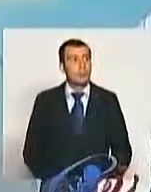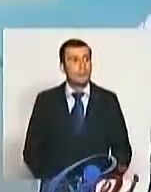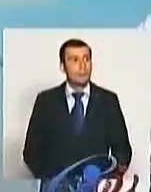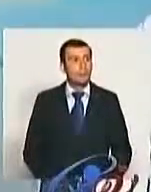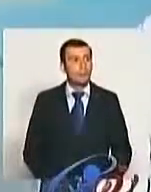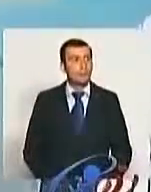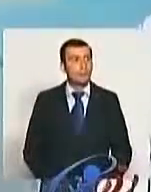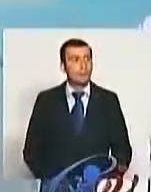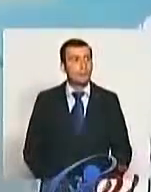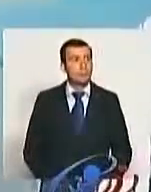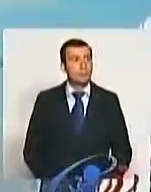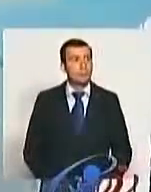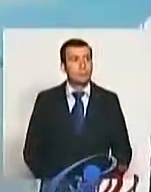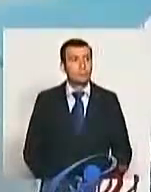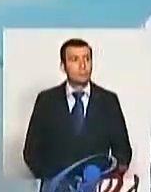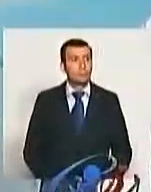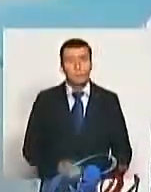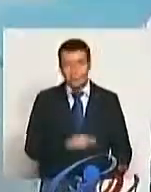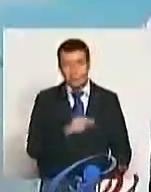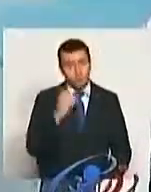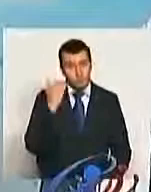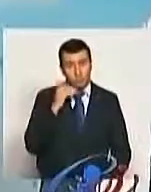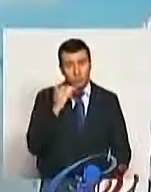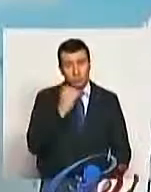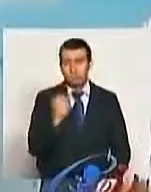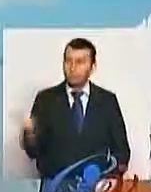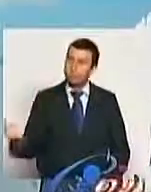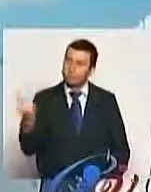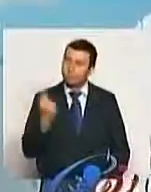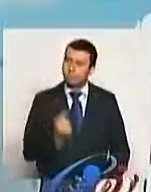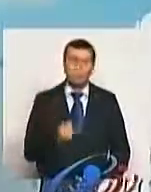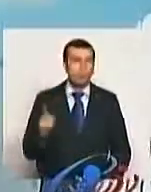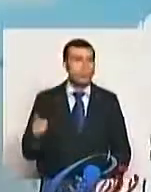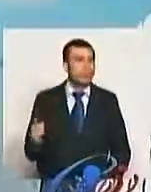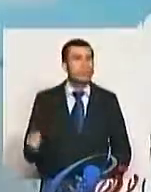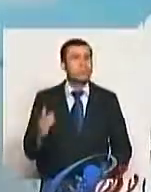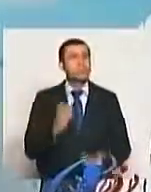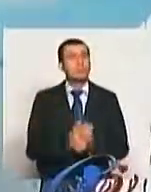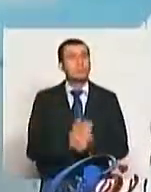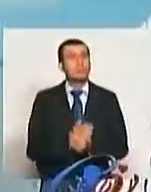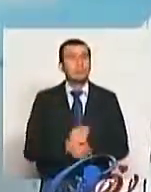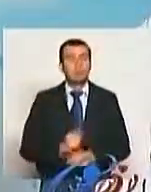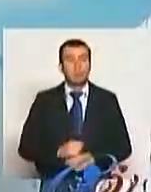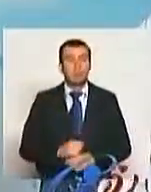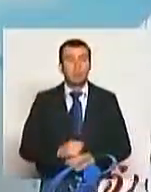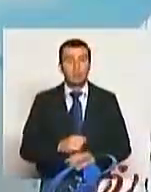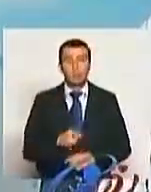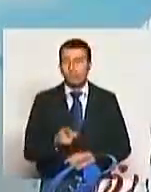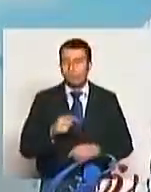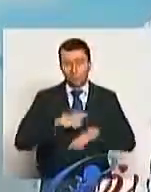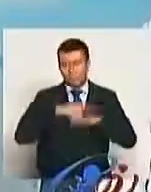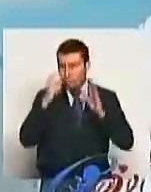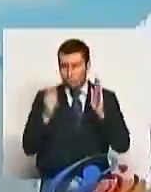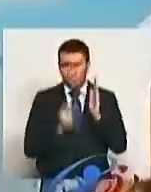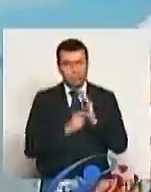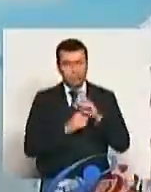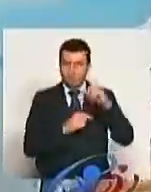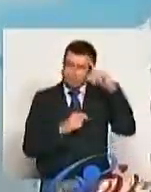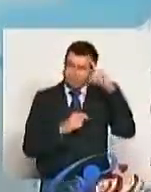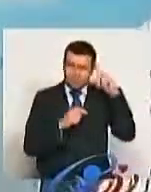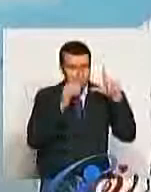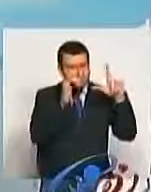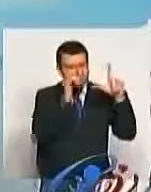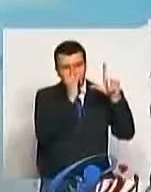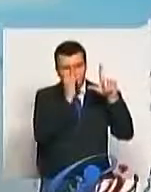Sí, doctor Rojas, esta es una paciente que nos consulta, viene a hacerse pues todo un diagnóstico ginecológico con citología,